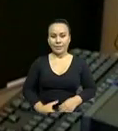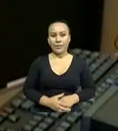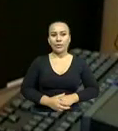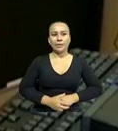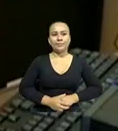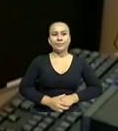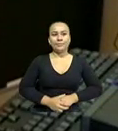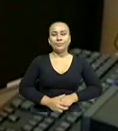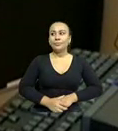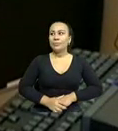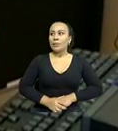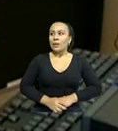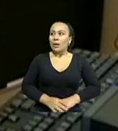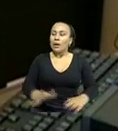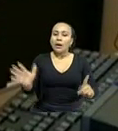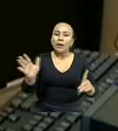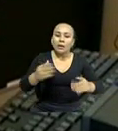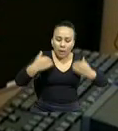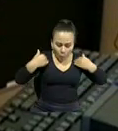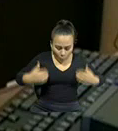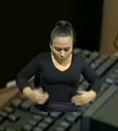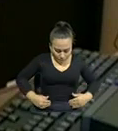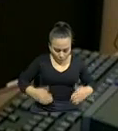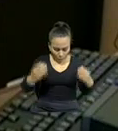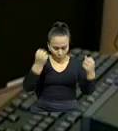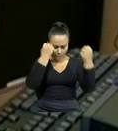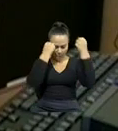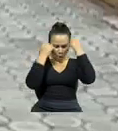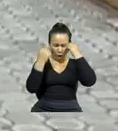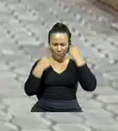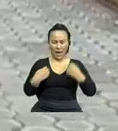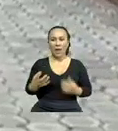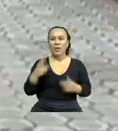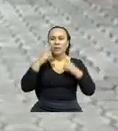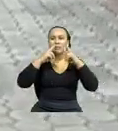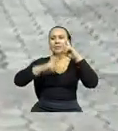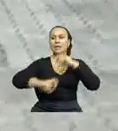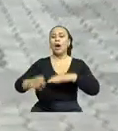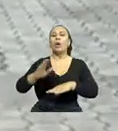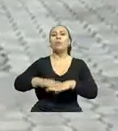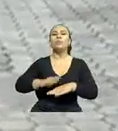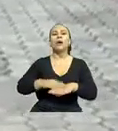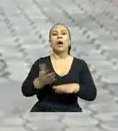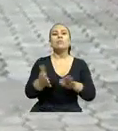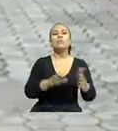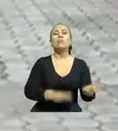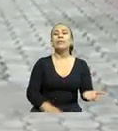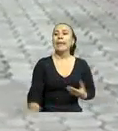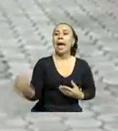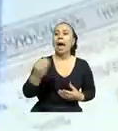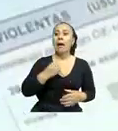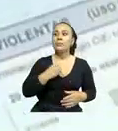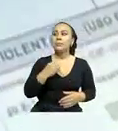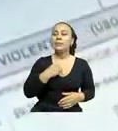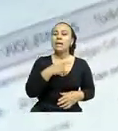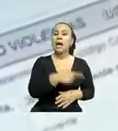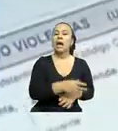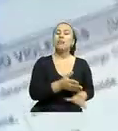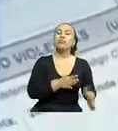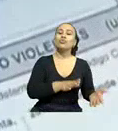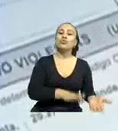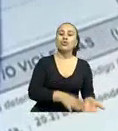es violenta, se han iniciado las investigaciones. La causa de la muerte, según la necropsia, habría sido